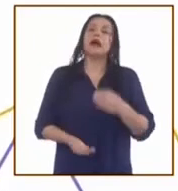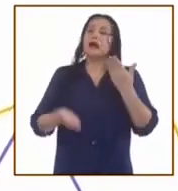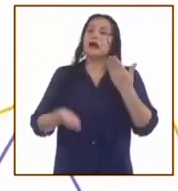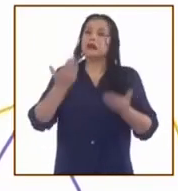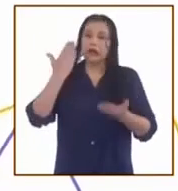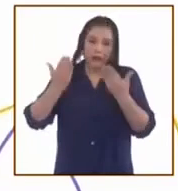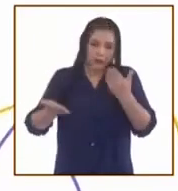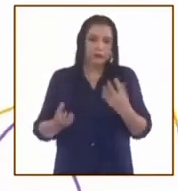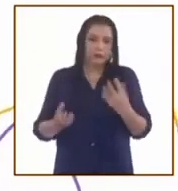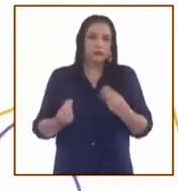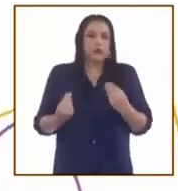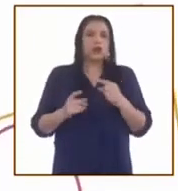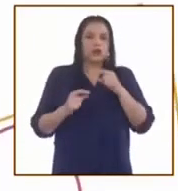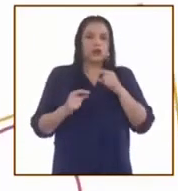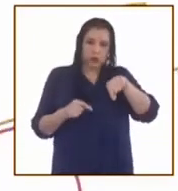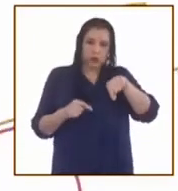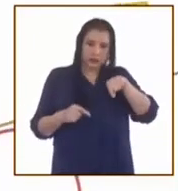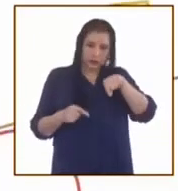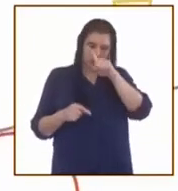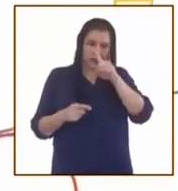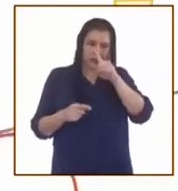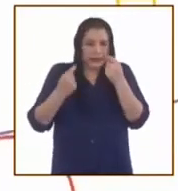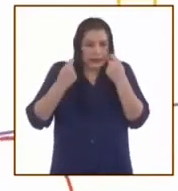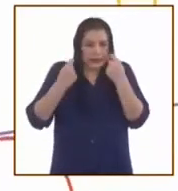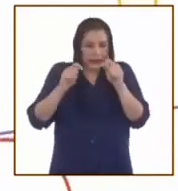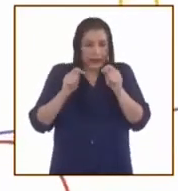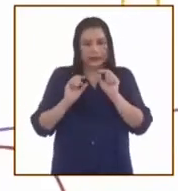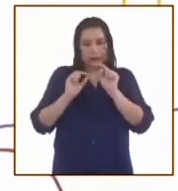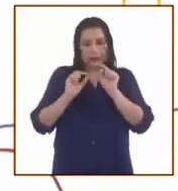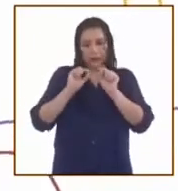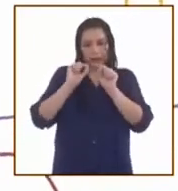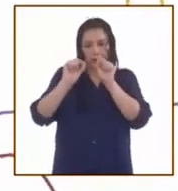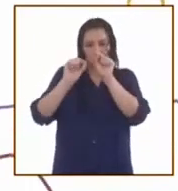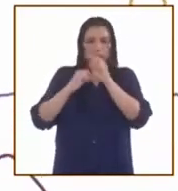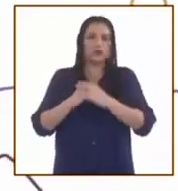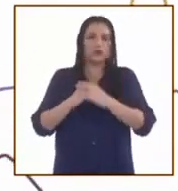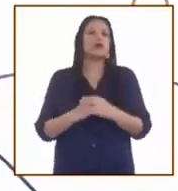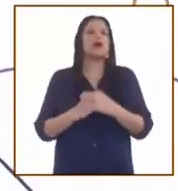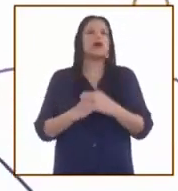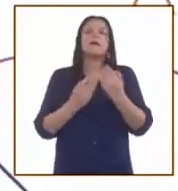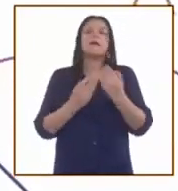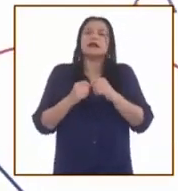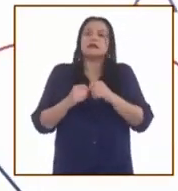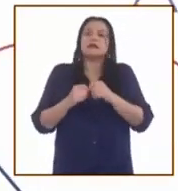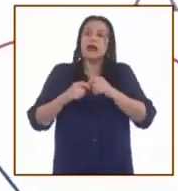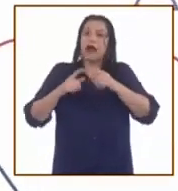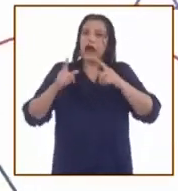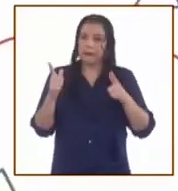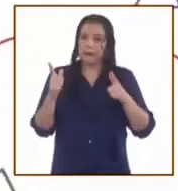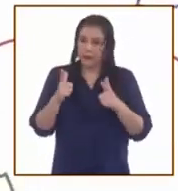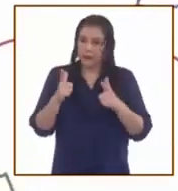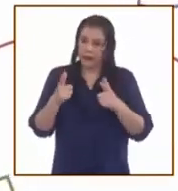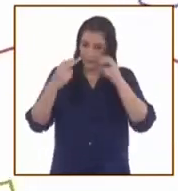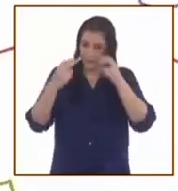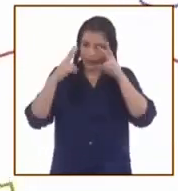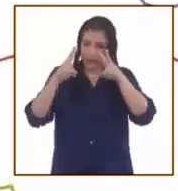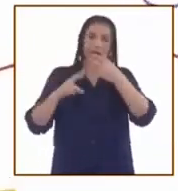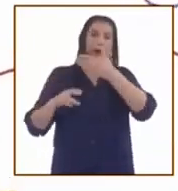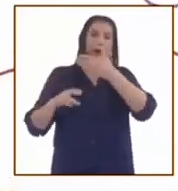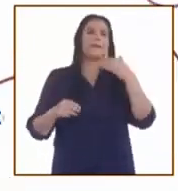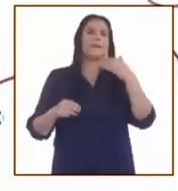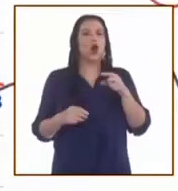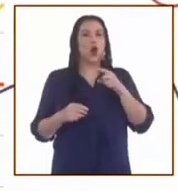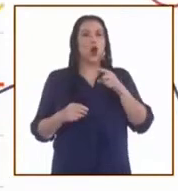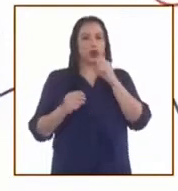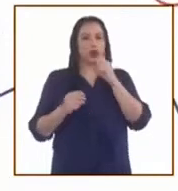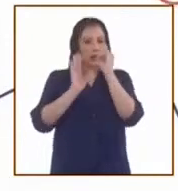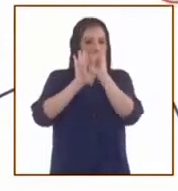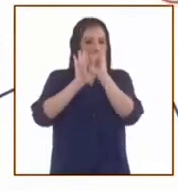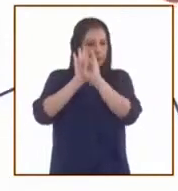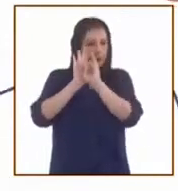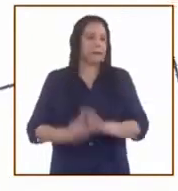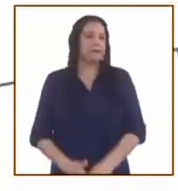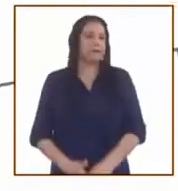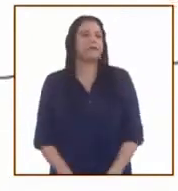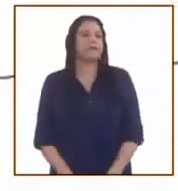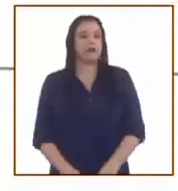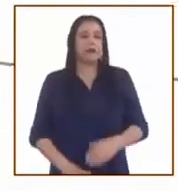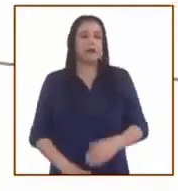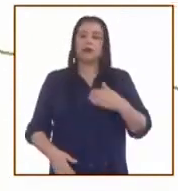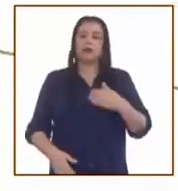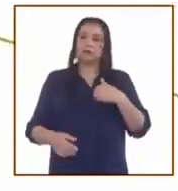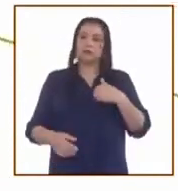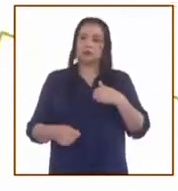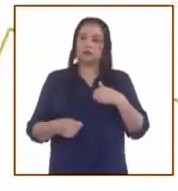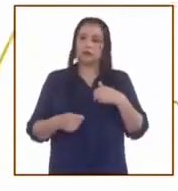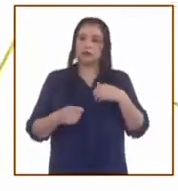por la escala que has elegido. Intente ubicar los puntos en una escala más amplia para que se vea mejor la gráfica. En mi caso